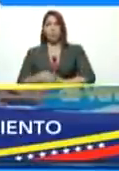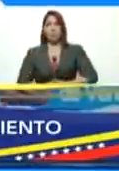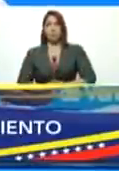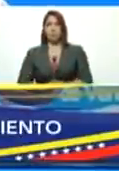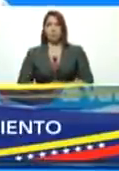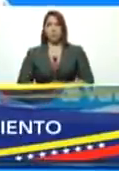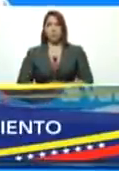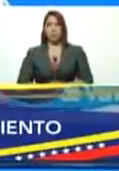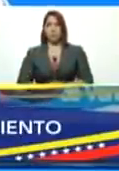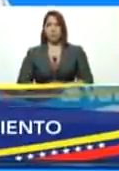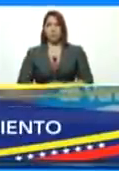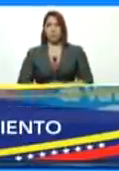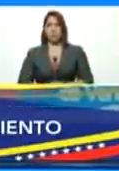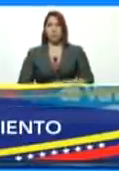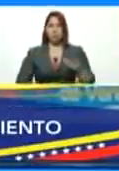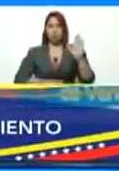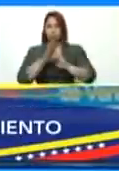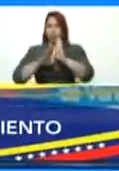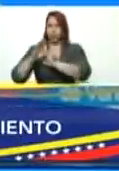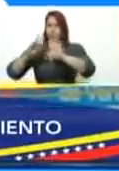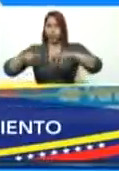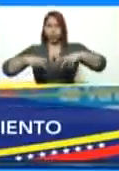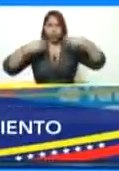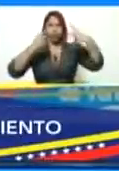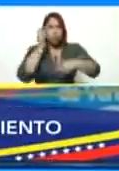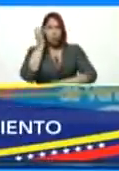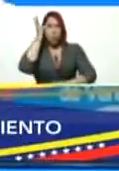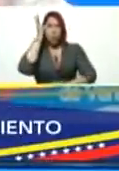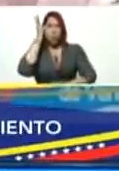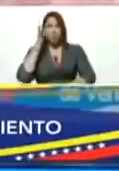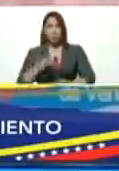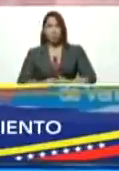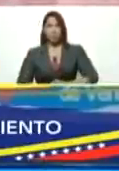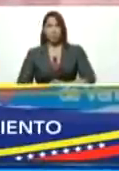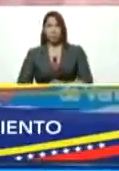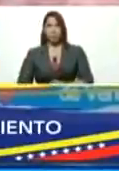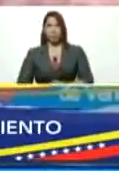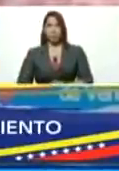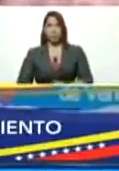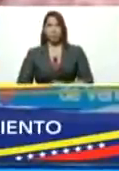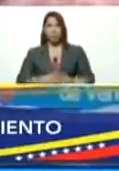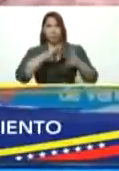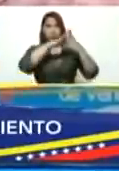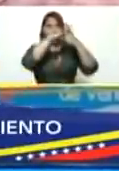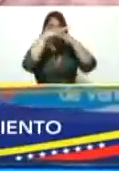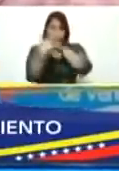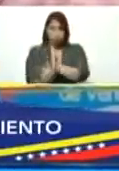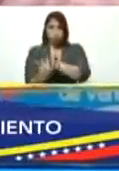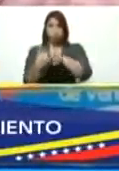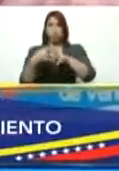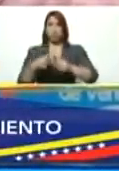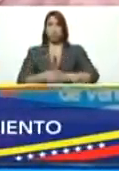salieron en emprendimientos nuevos en los barrios